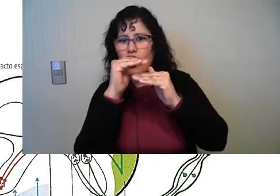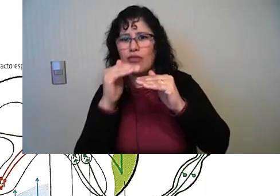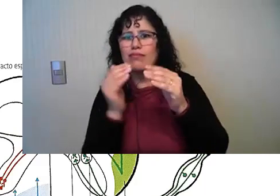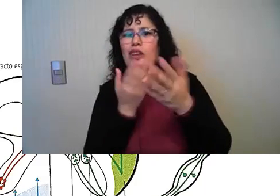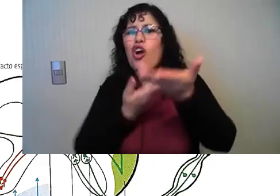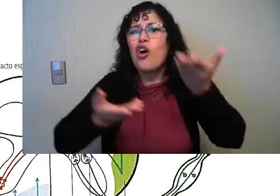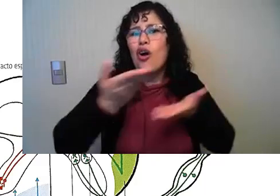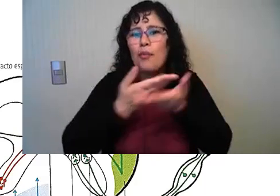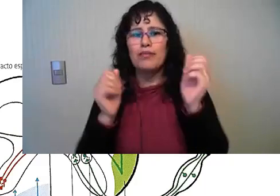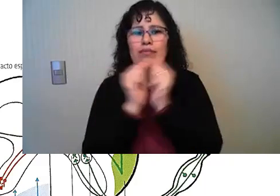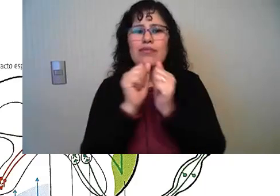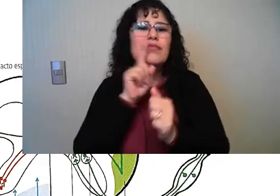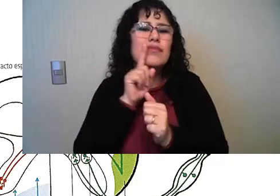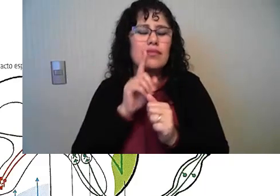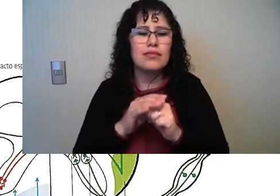el